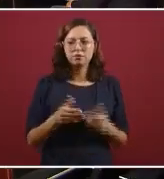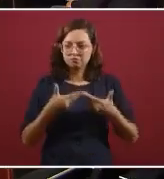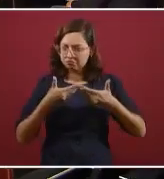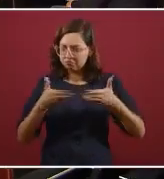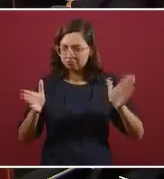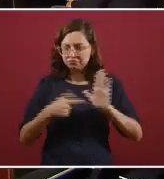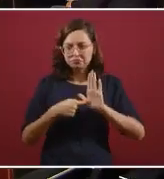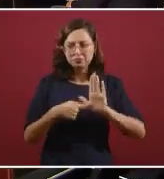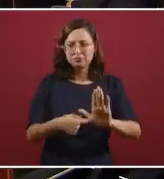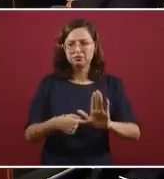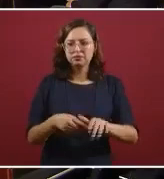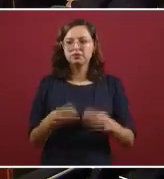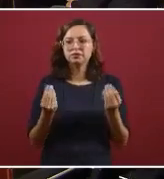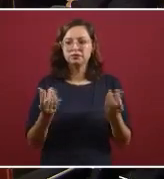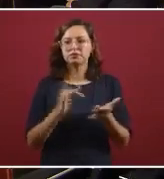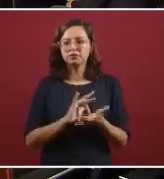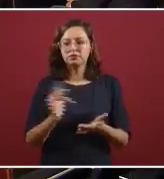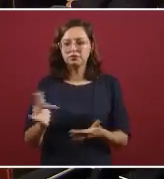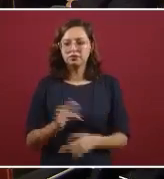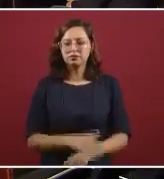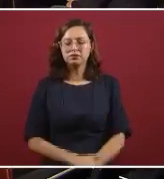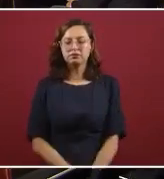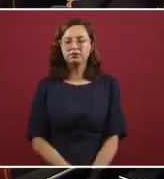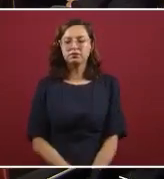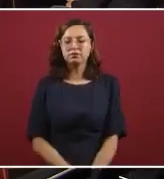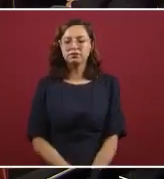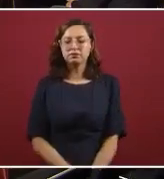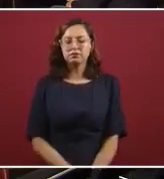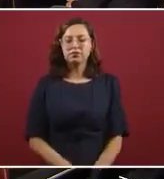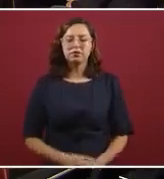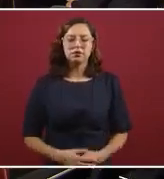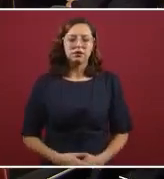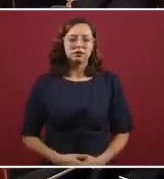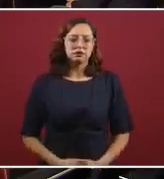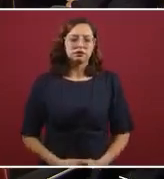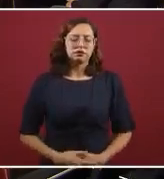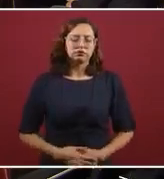Muchas gracias, señor presidente. Muy bien, ahora sí, en lo general.